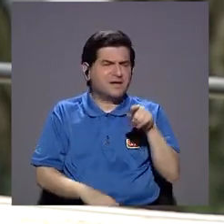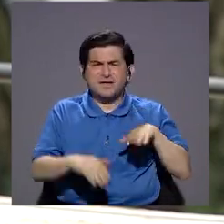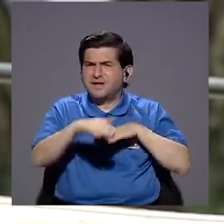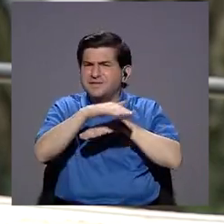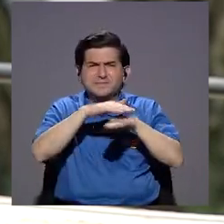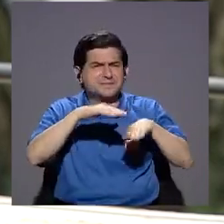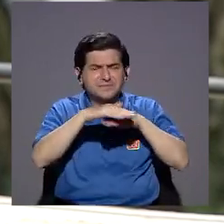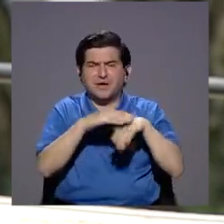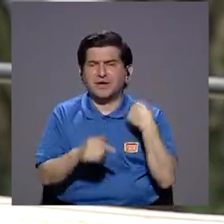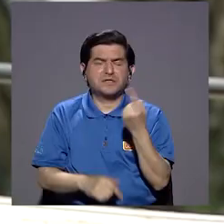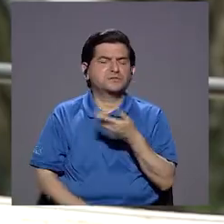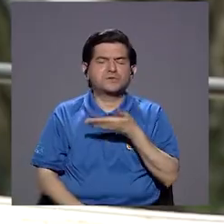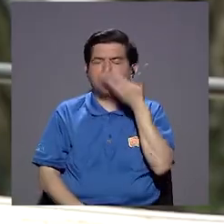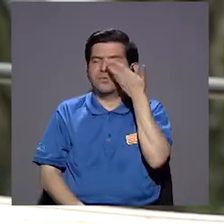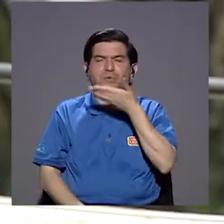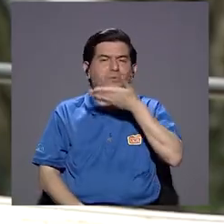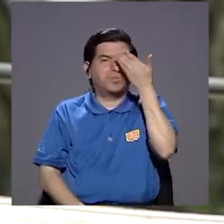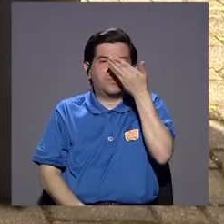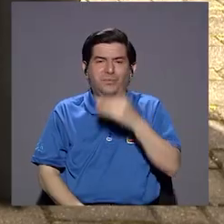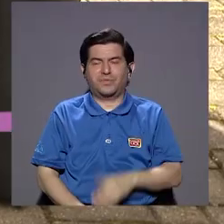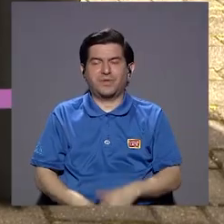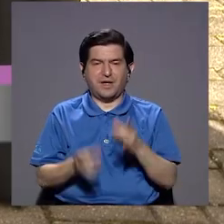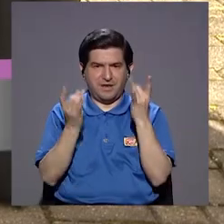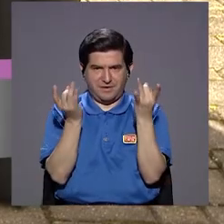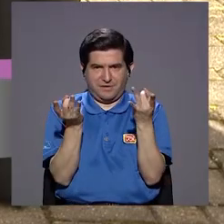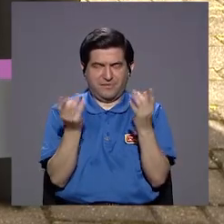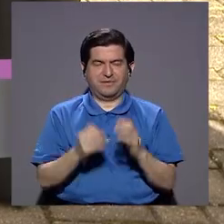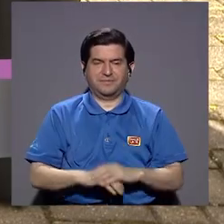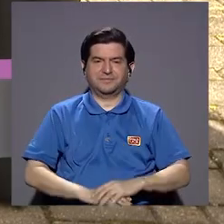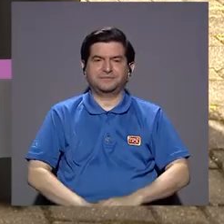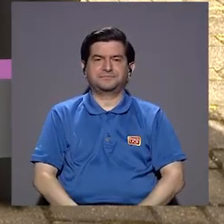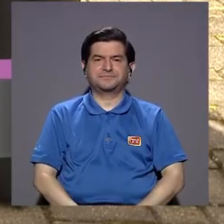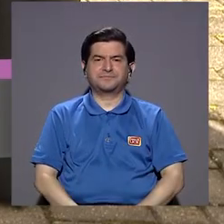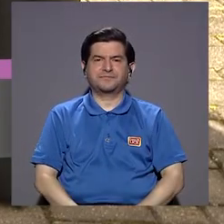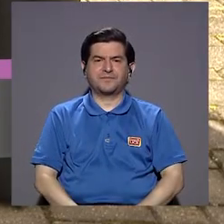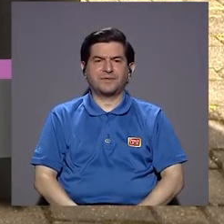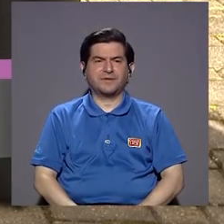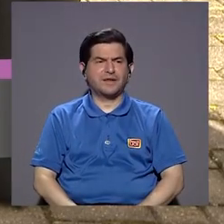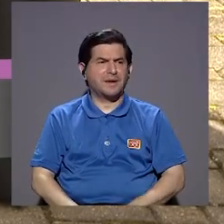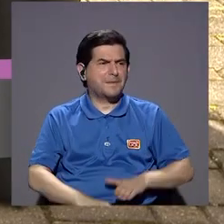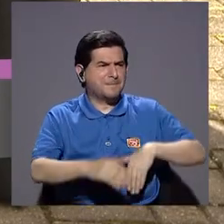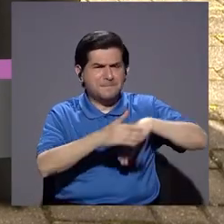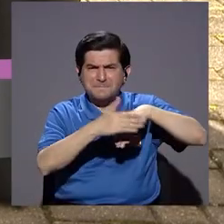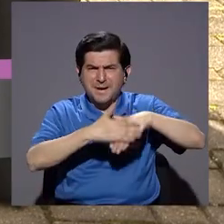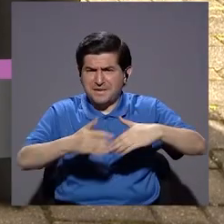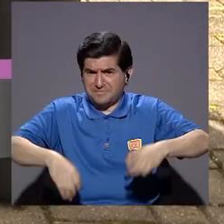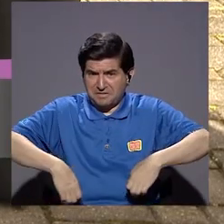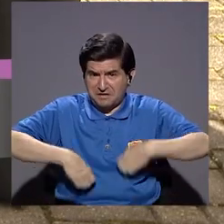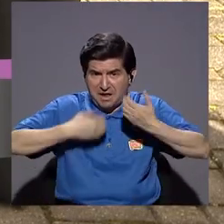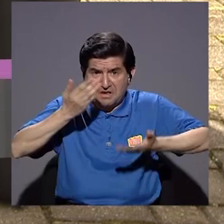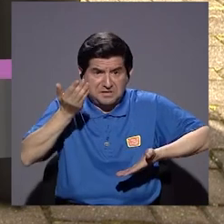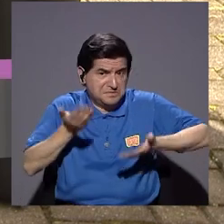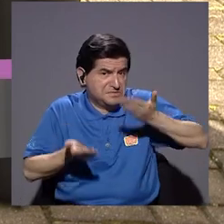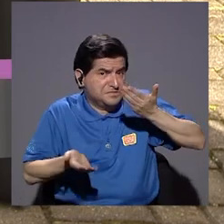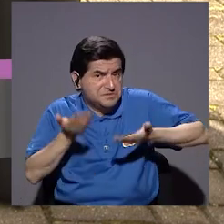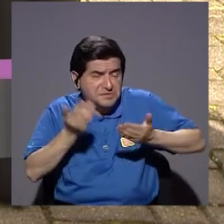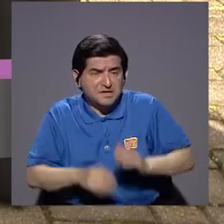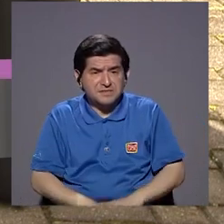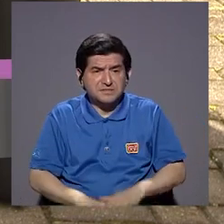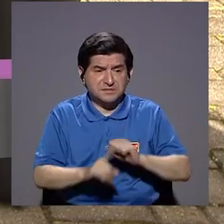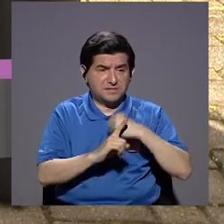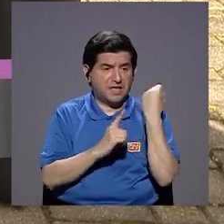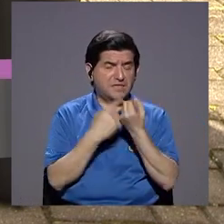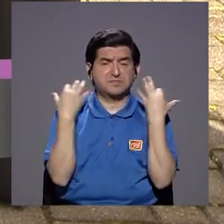básico, es solo respirar el yoga. ¿Hay algún impedimento, verdad?